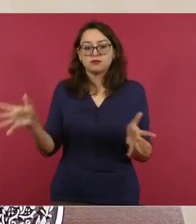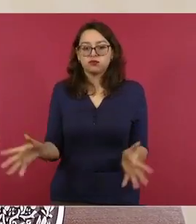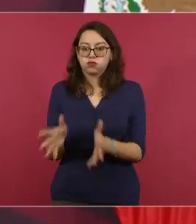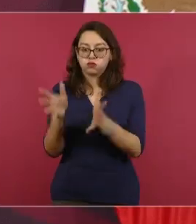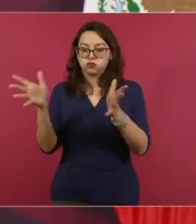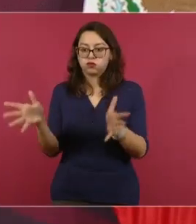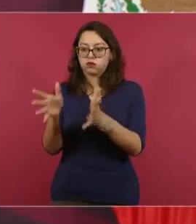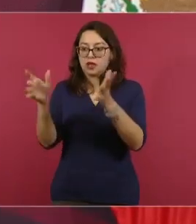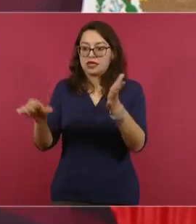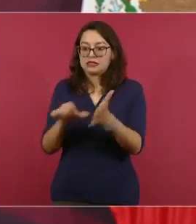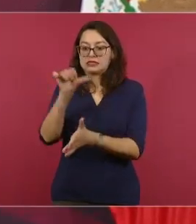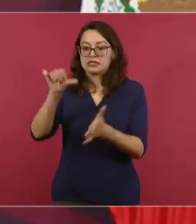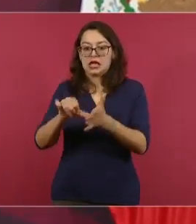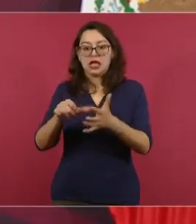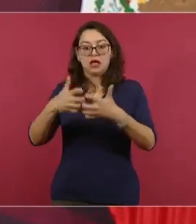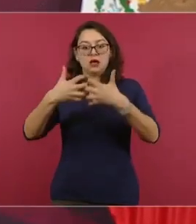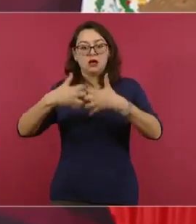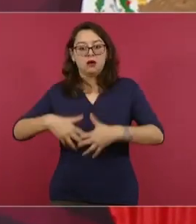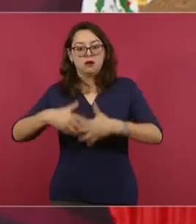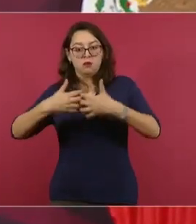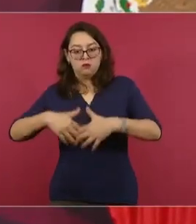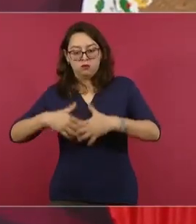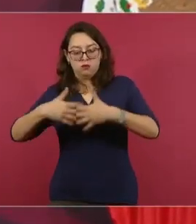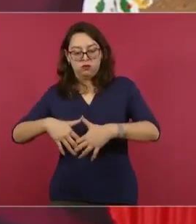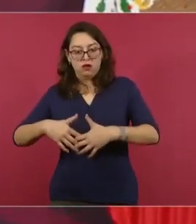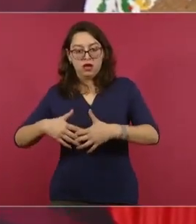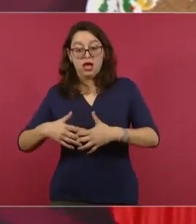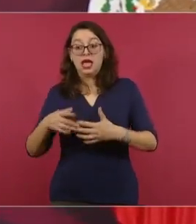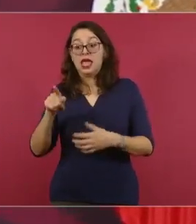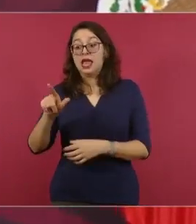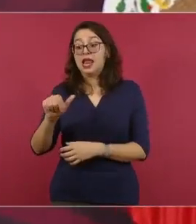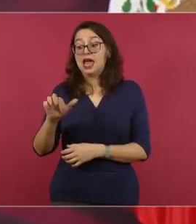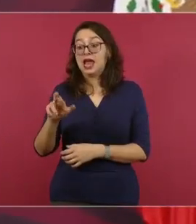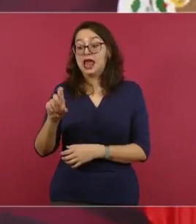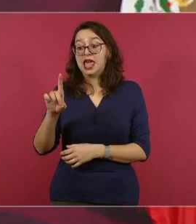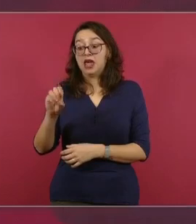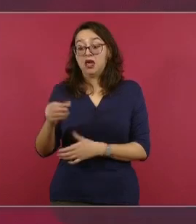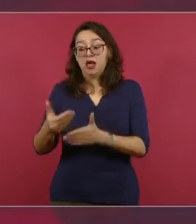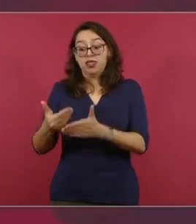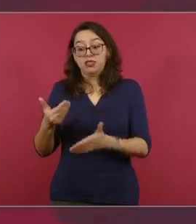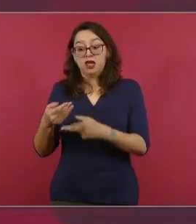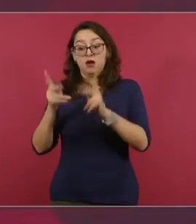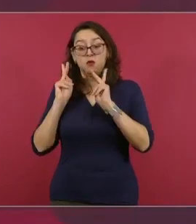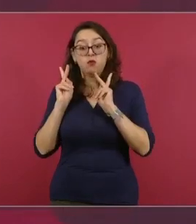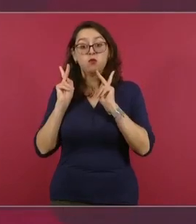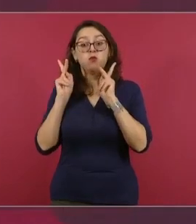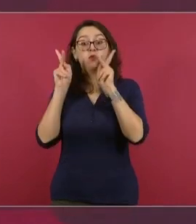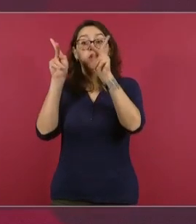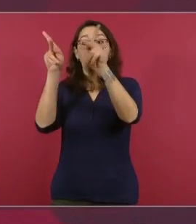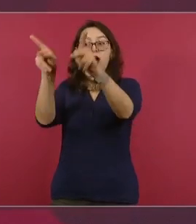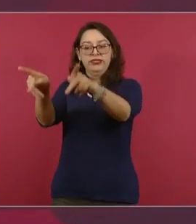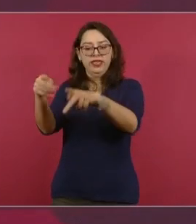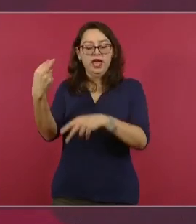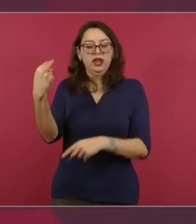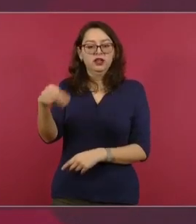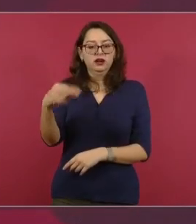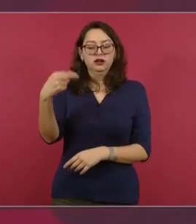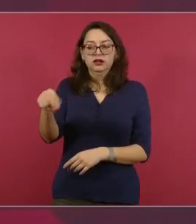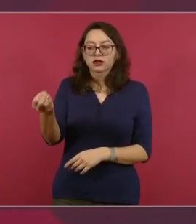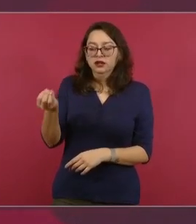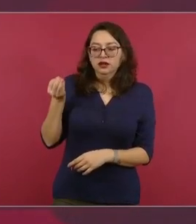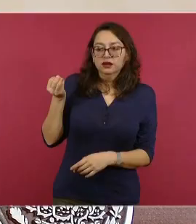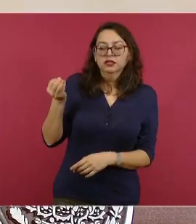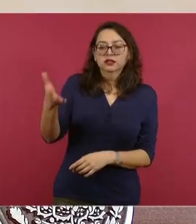puente antes de llegar a Laredo, que se va a llamar